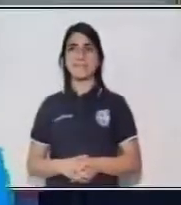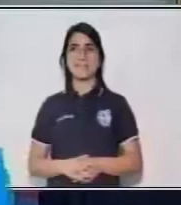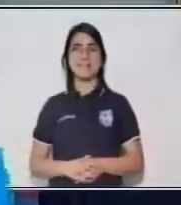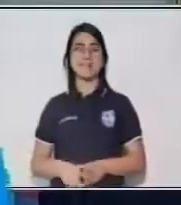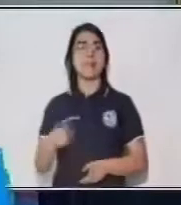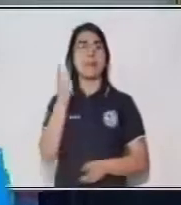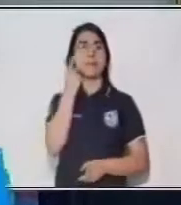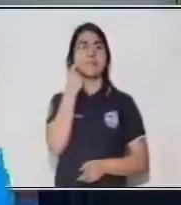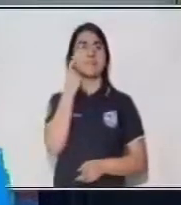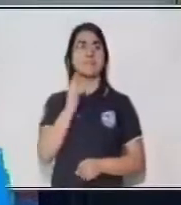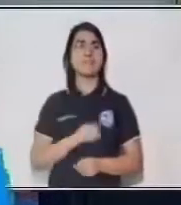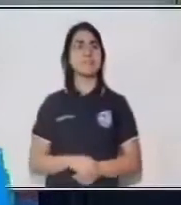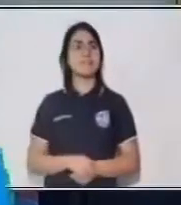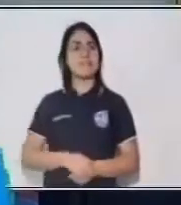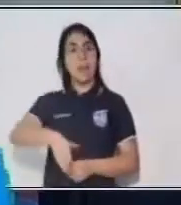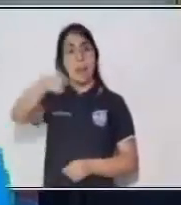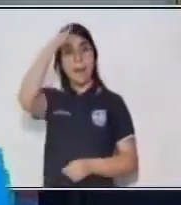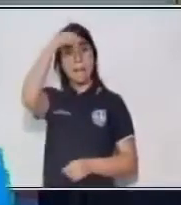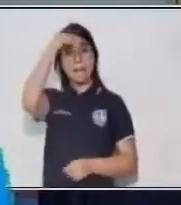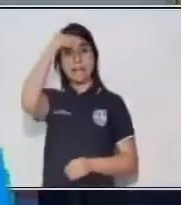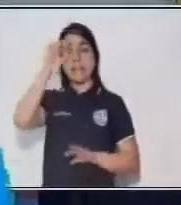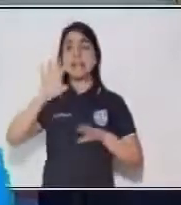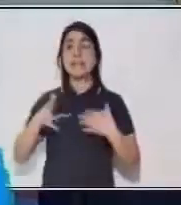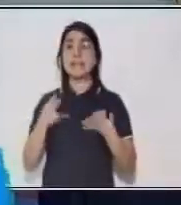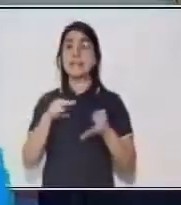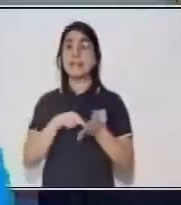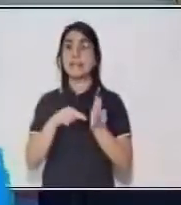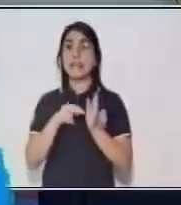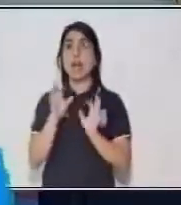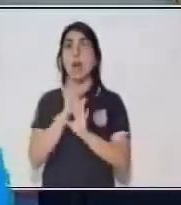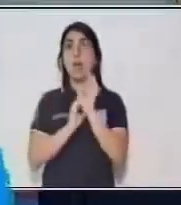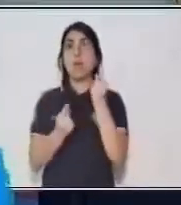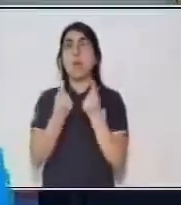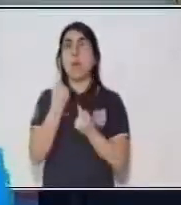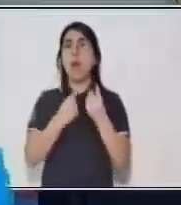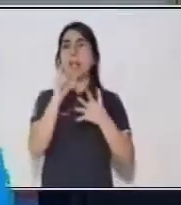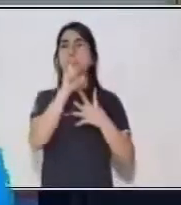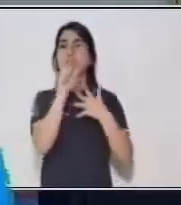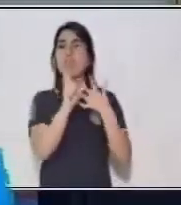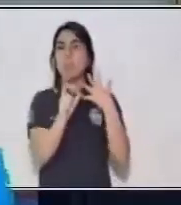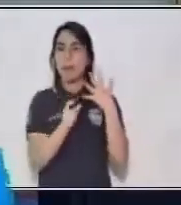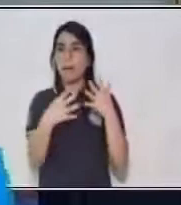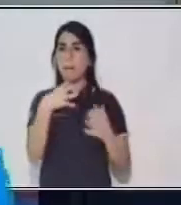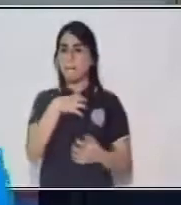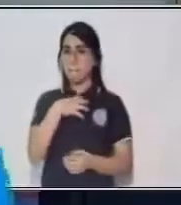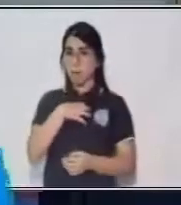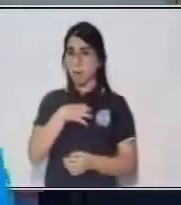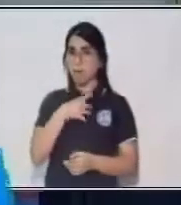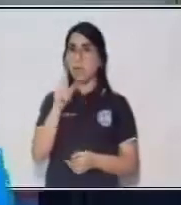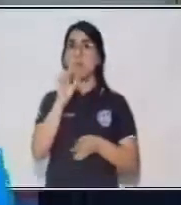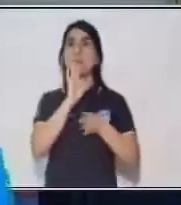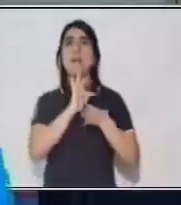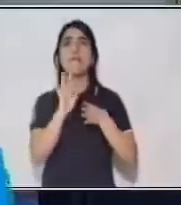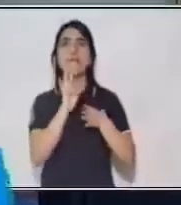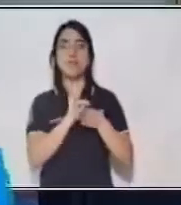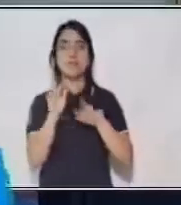Vamos a conocer lo que son las propiedades y la forma de una función exponencial.